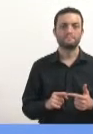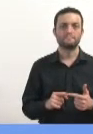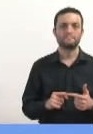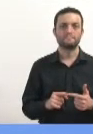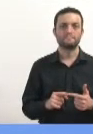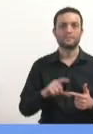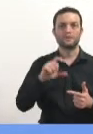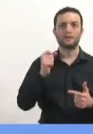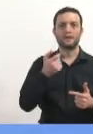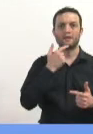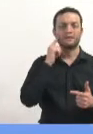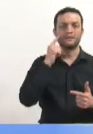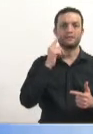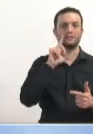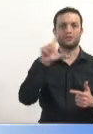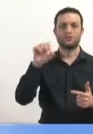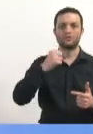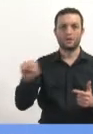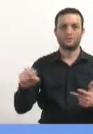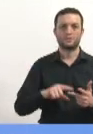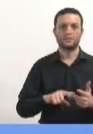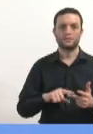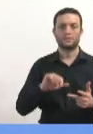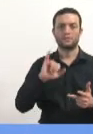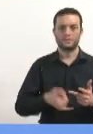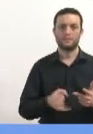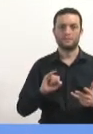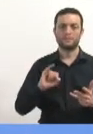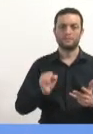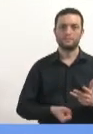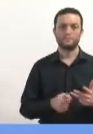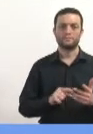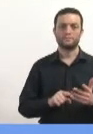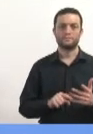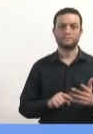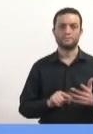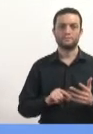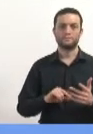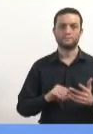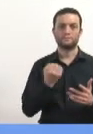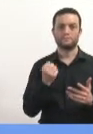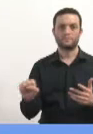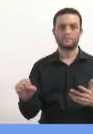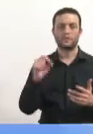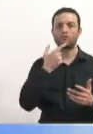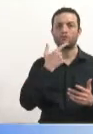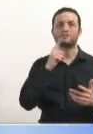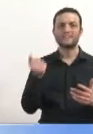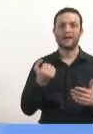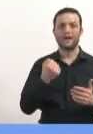castillo ausente catálfamo afirmativo close afirmativo como sea afirmativo costa ausente